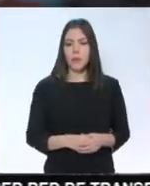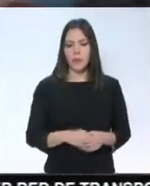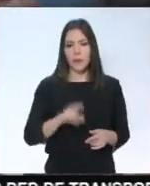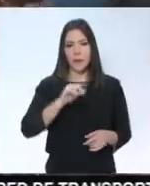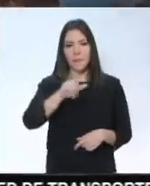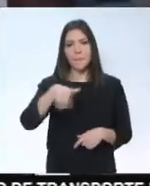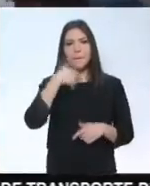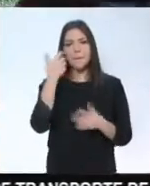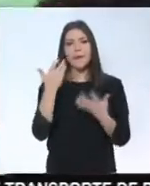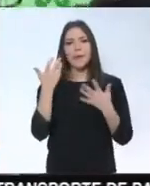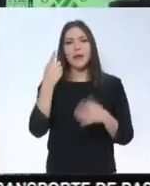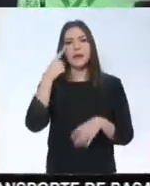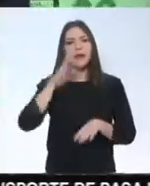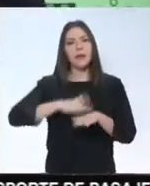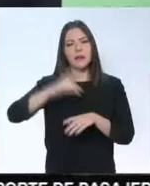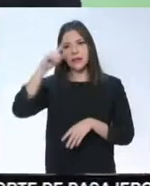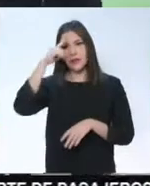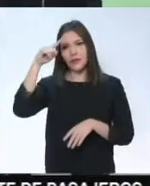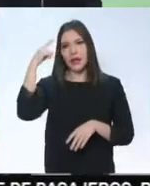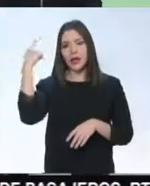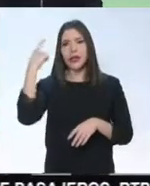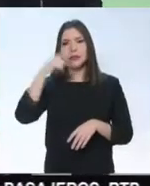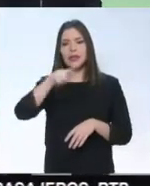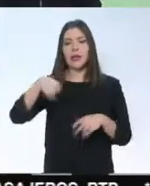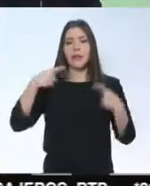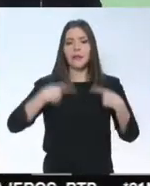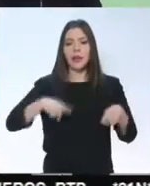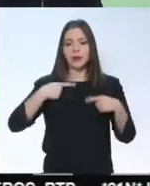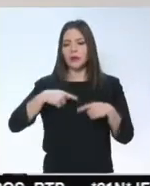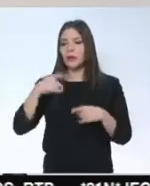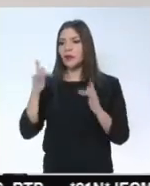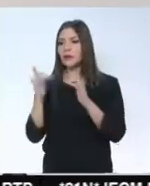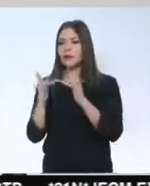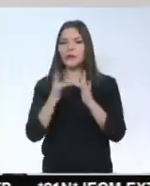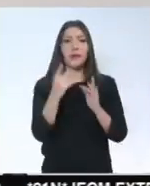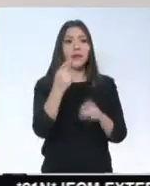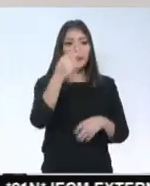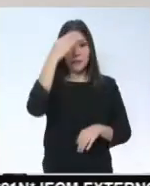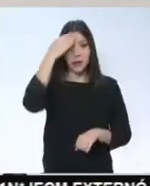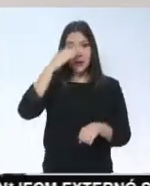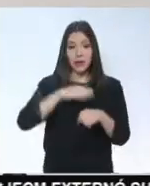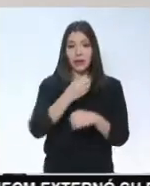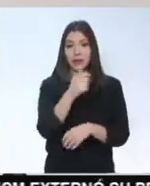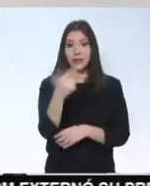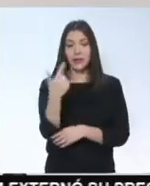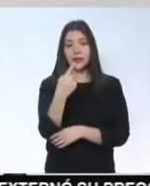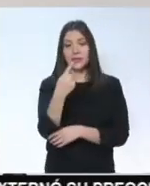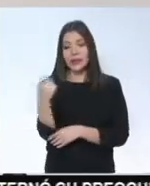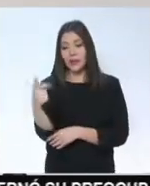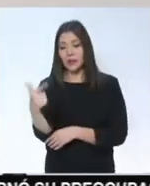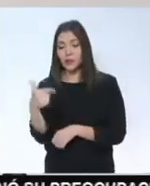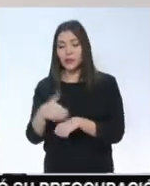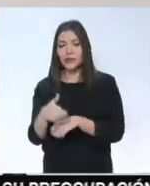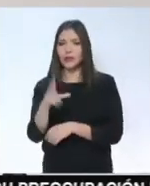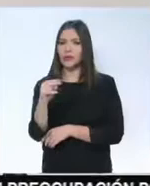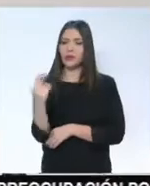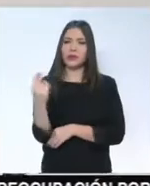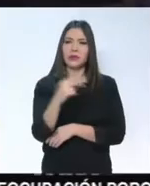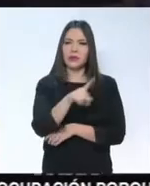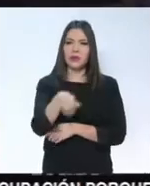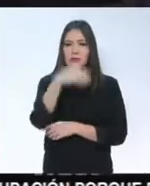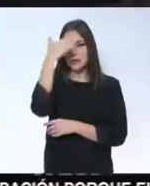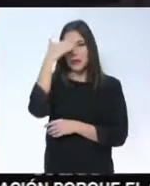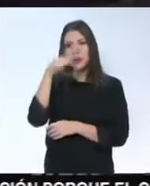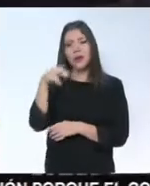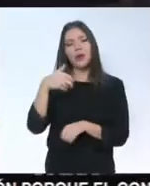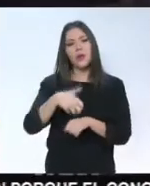vida a los ciudadanos, no tienen por qué aprenderse 112 números. Creo que el Locatel, todos los ciudadanos, todos los capitalinos ya lo conocen,